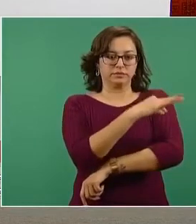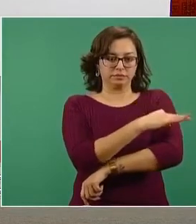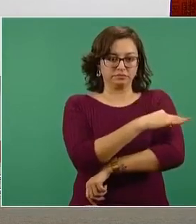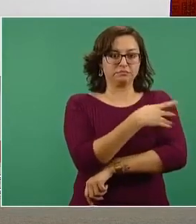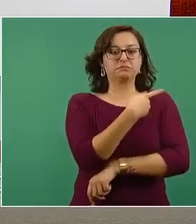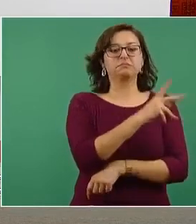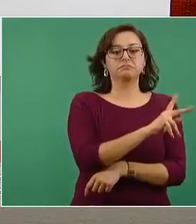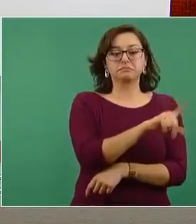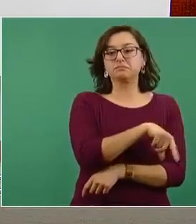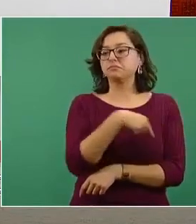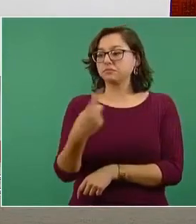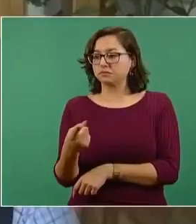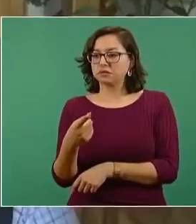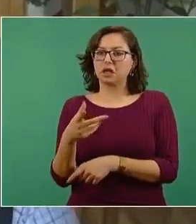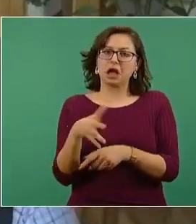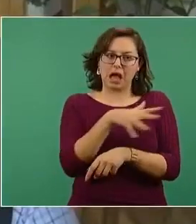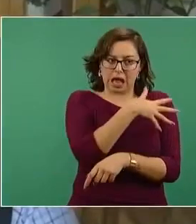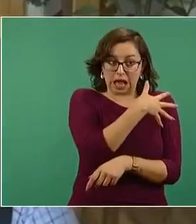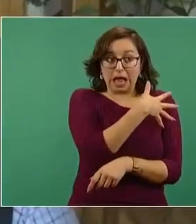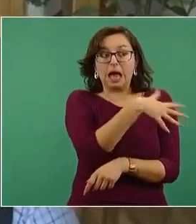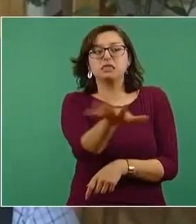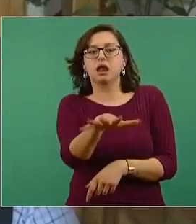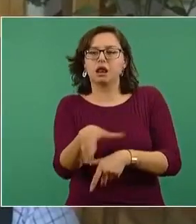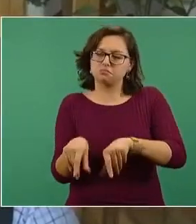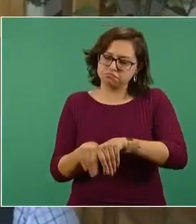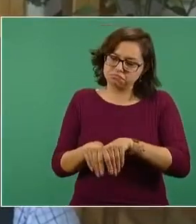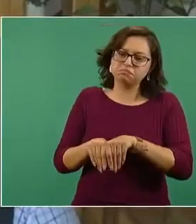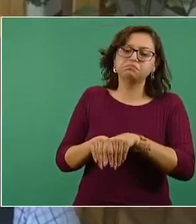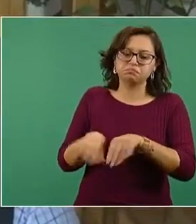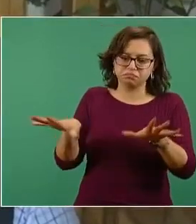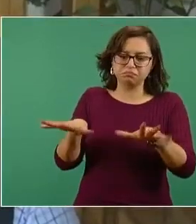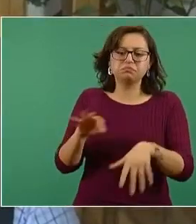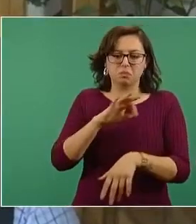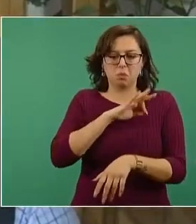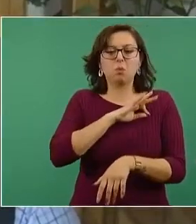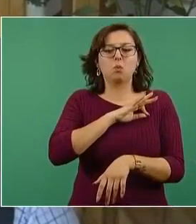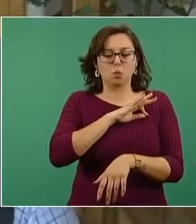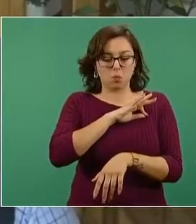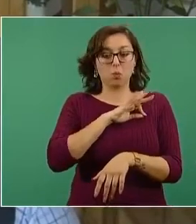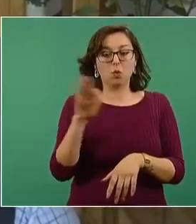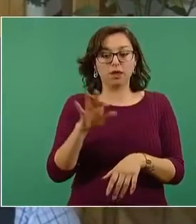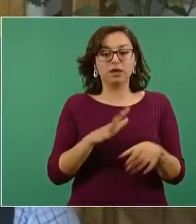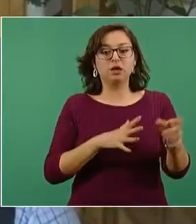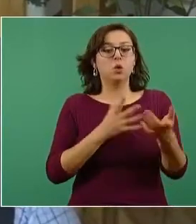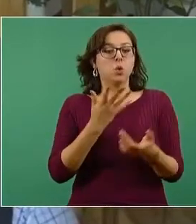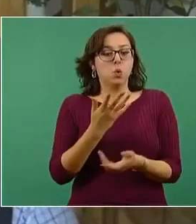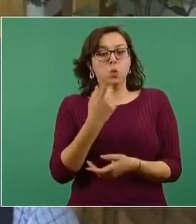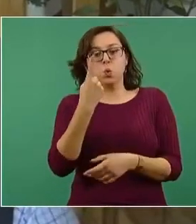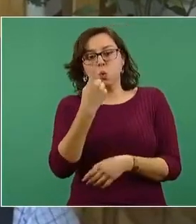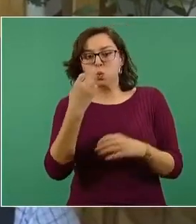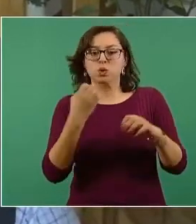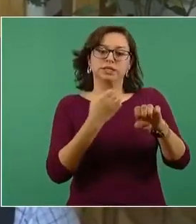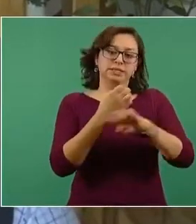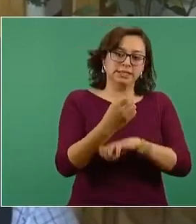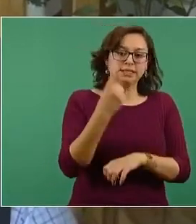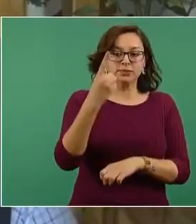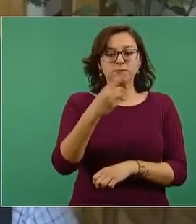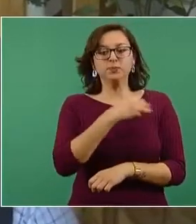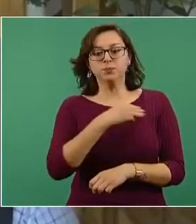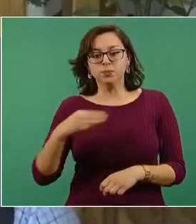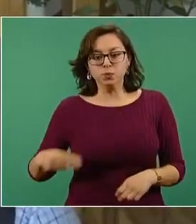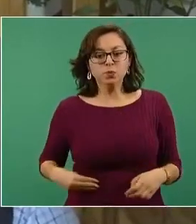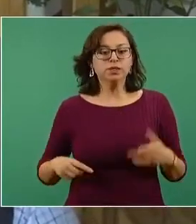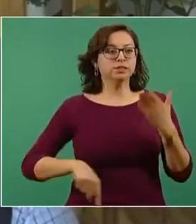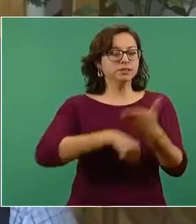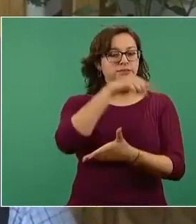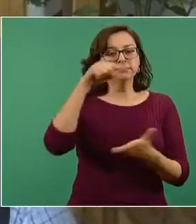pueden obtener datos poblacionales para en un momento determinado poder saber en un estado, en un municipio, en una